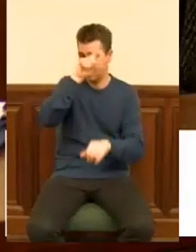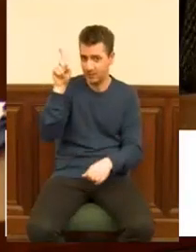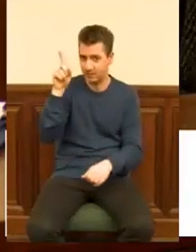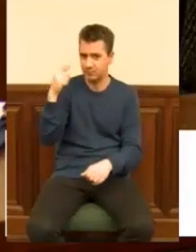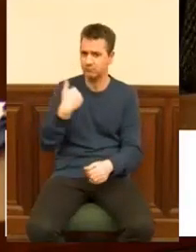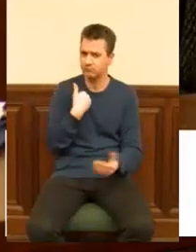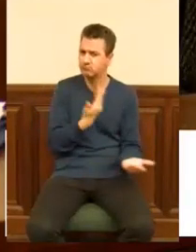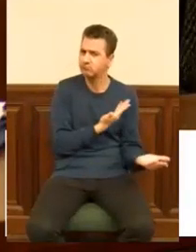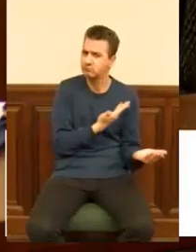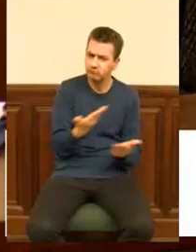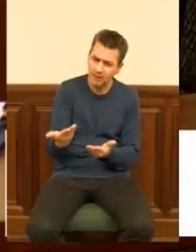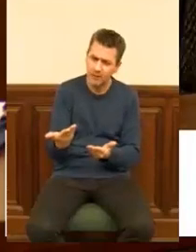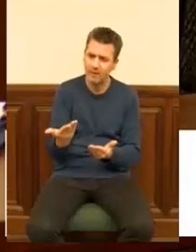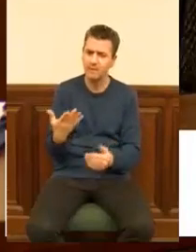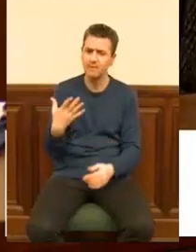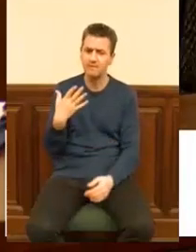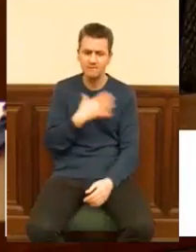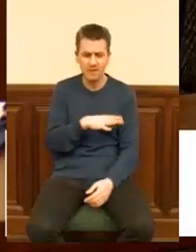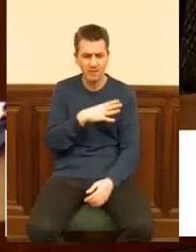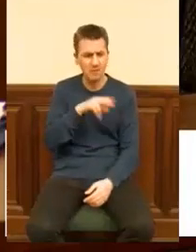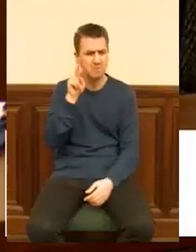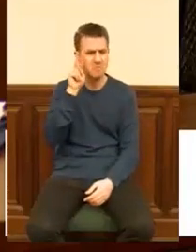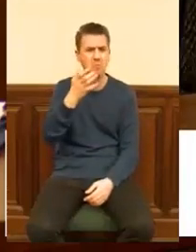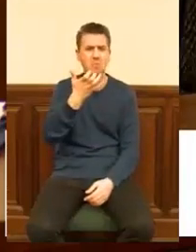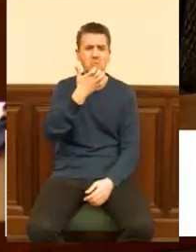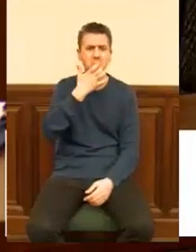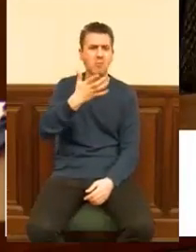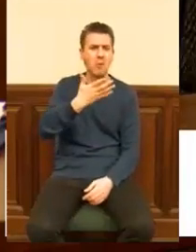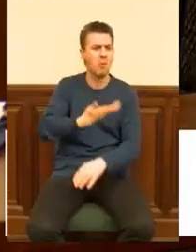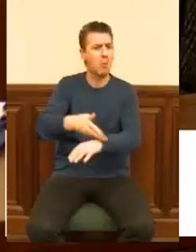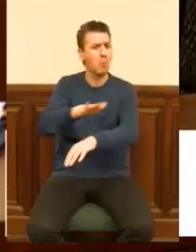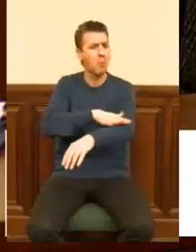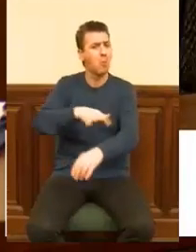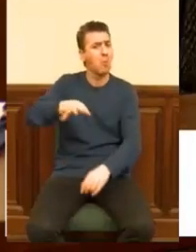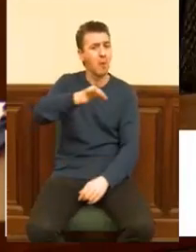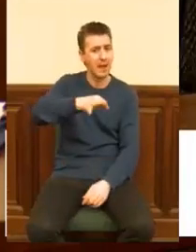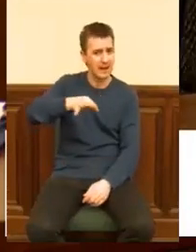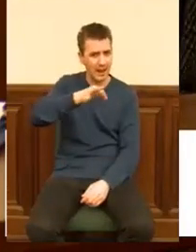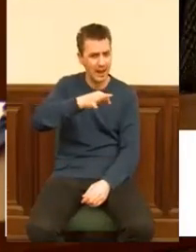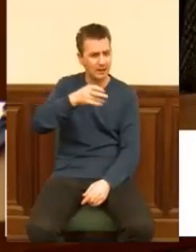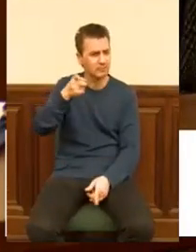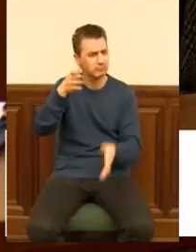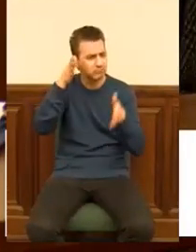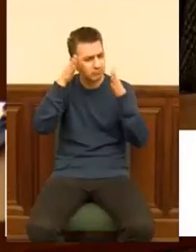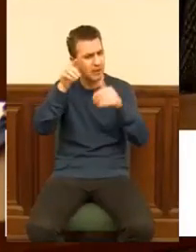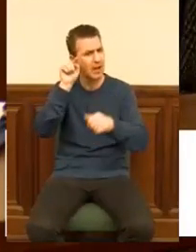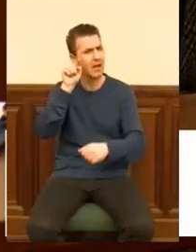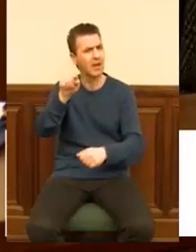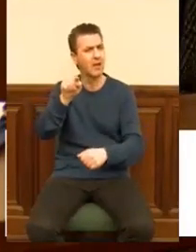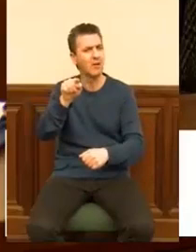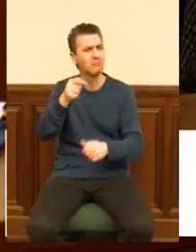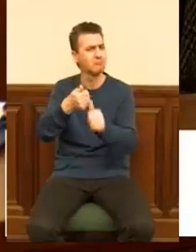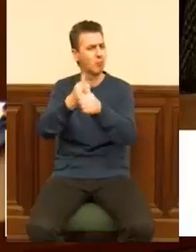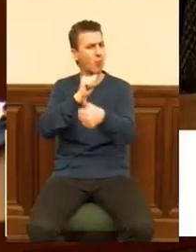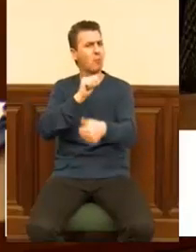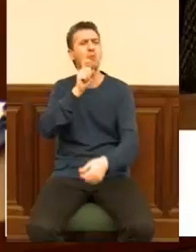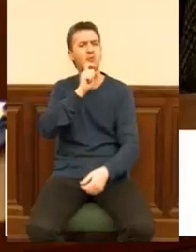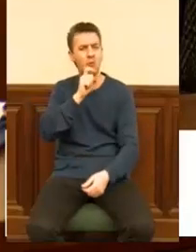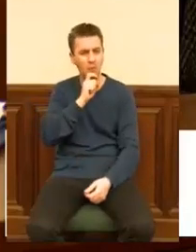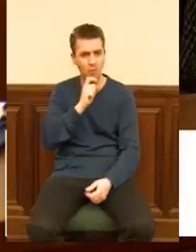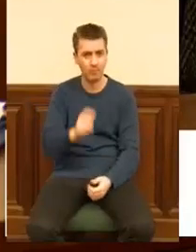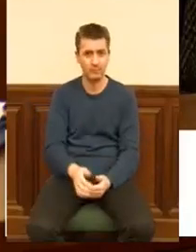la atención en la Comunidad Autónoma de Baleares, por ejemplo, que acaba de solarizar nada más y nada menos